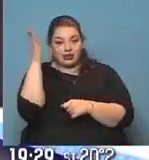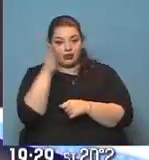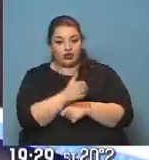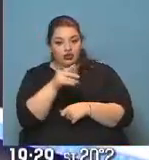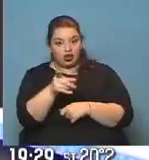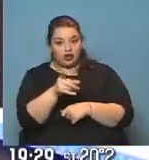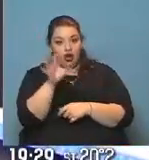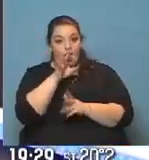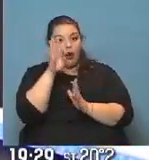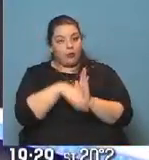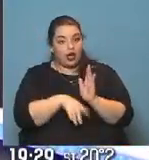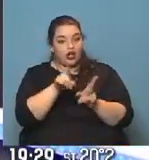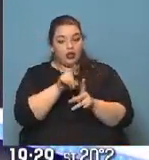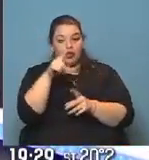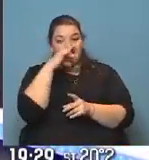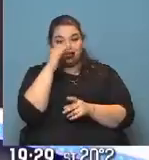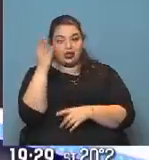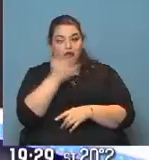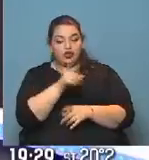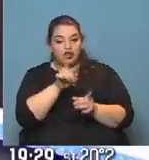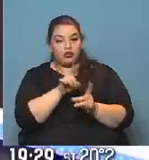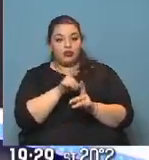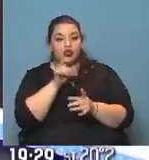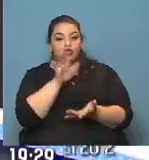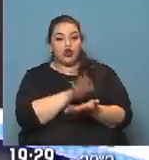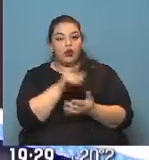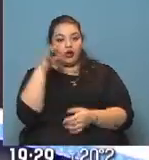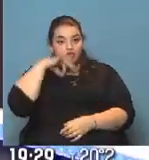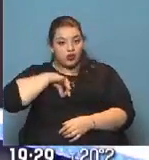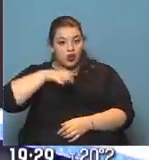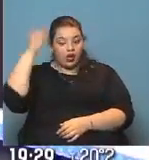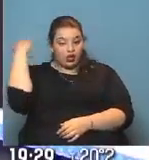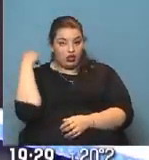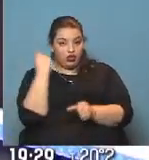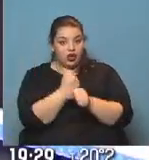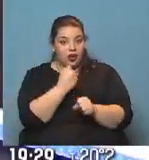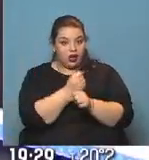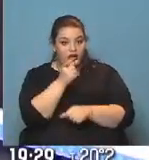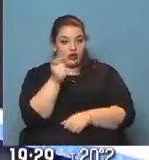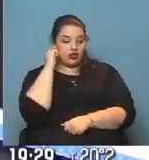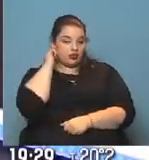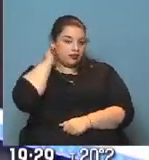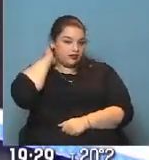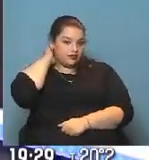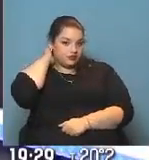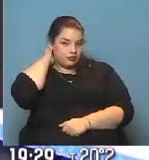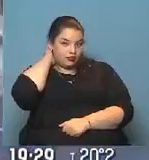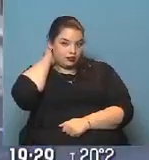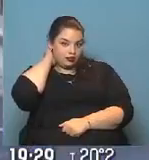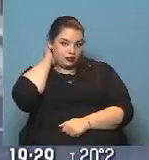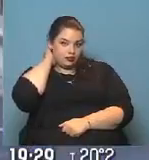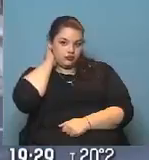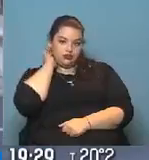o menos de ese 70% de lo que fue su salario como trabajador durante los últimos 10 años.